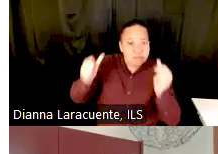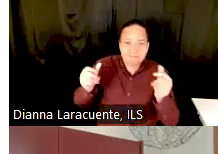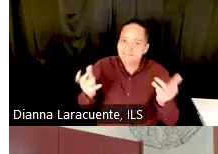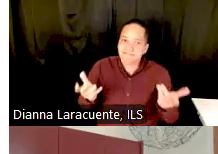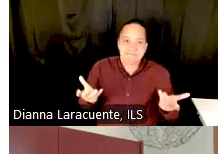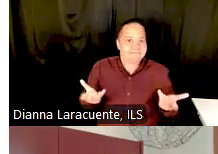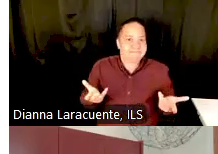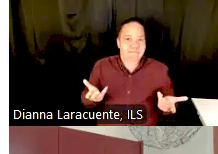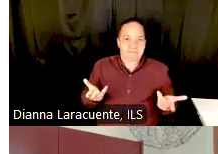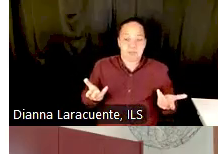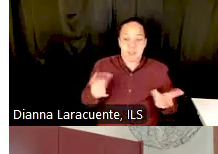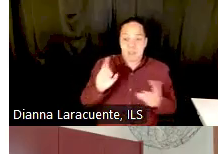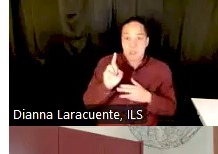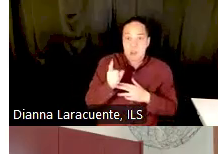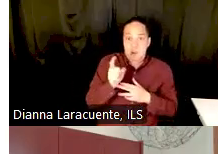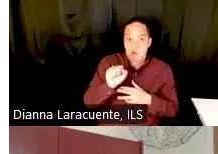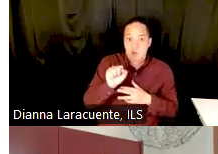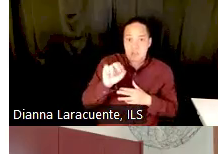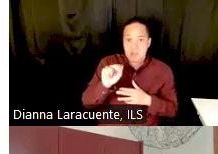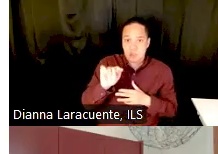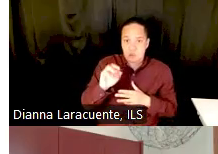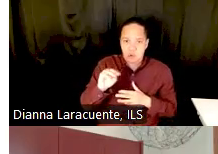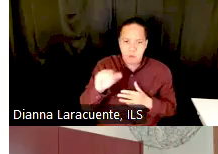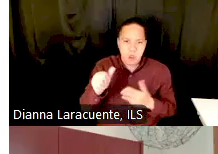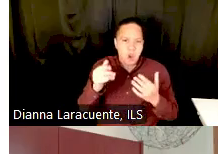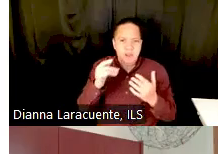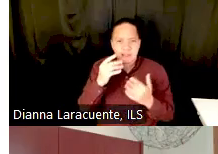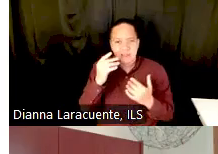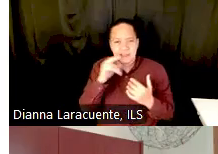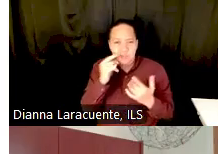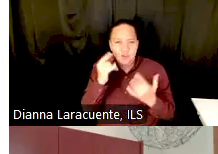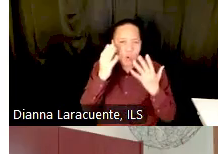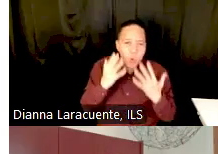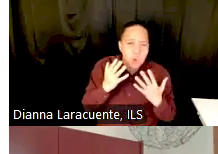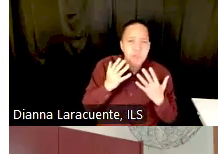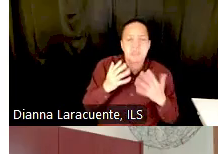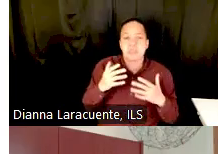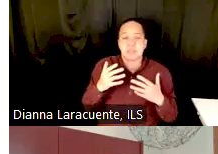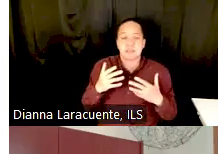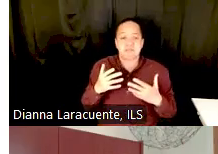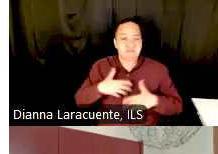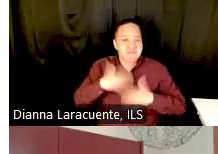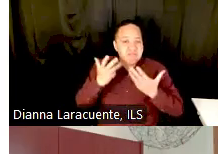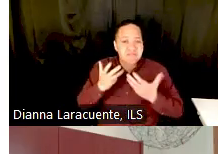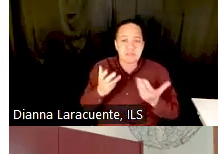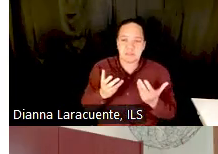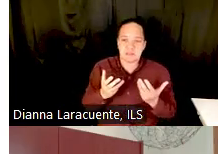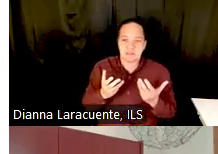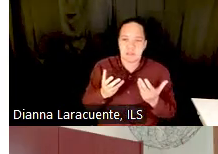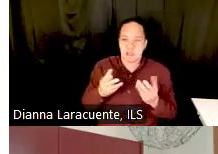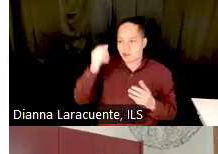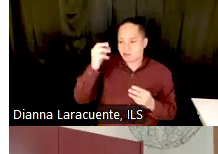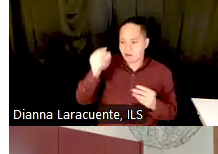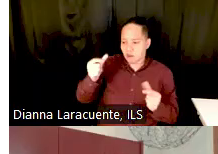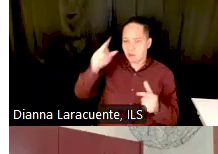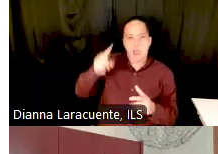un síntoma de hoy el niño está triste, hoy el niño está irritable, no hace que, no podemos llegar a la conclusión de que el niño